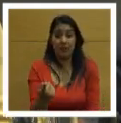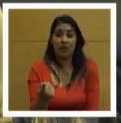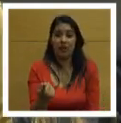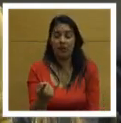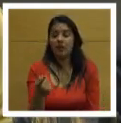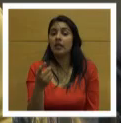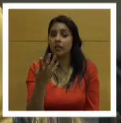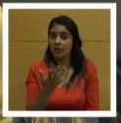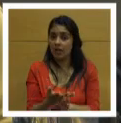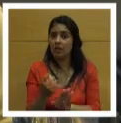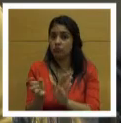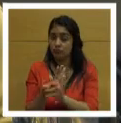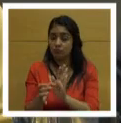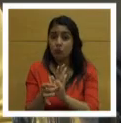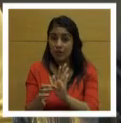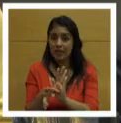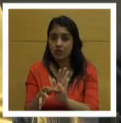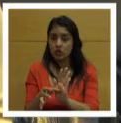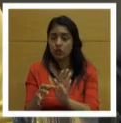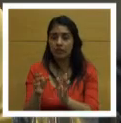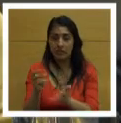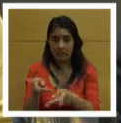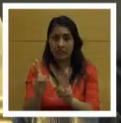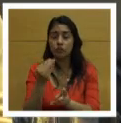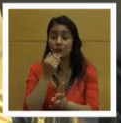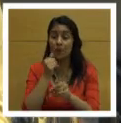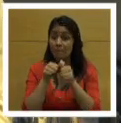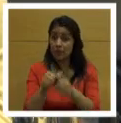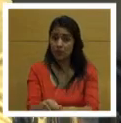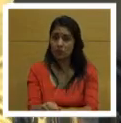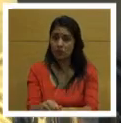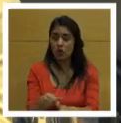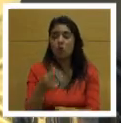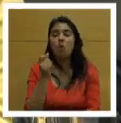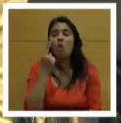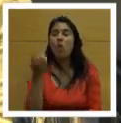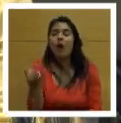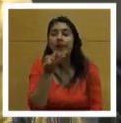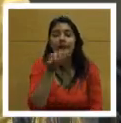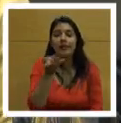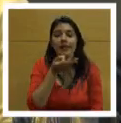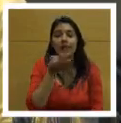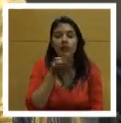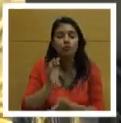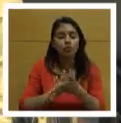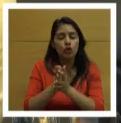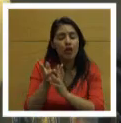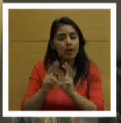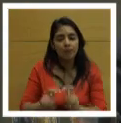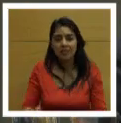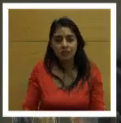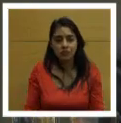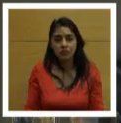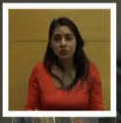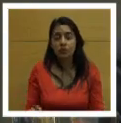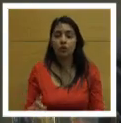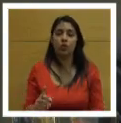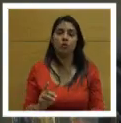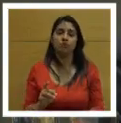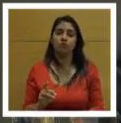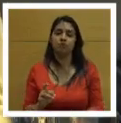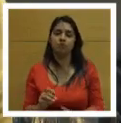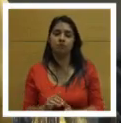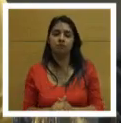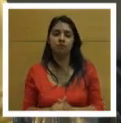vulneraciones, pero también de un delito de violación, porque, en definitiva, el relato que había sostenido durante toda la investigación no era tan